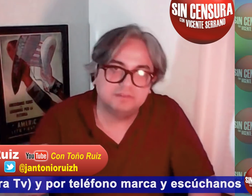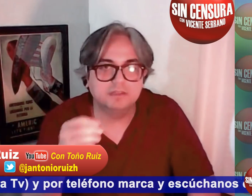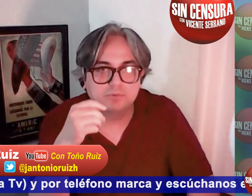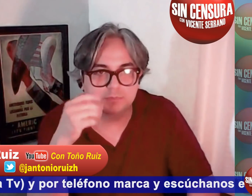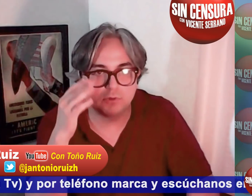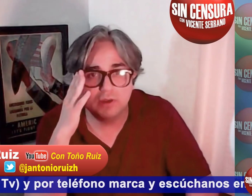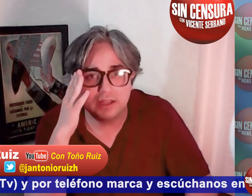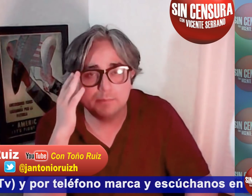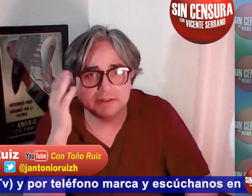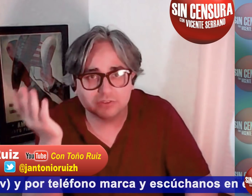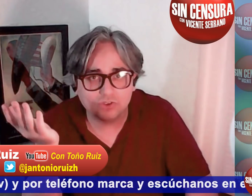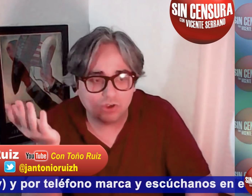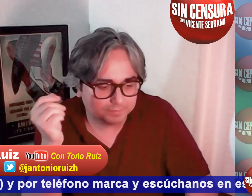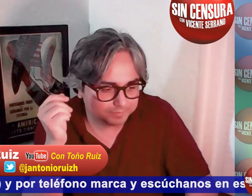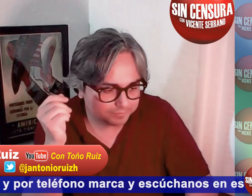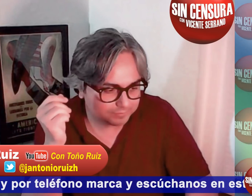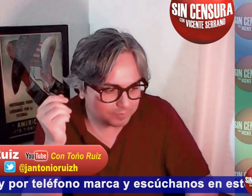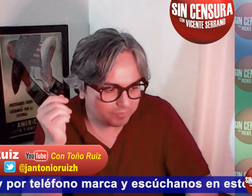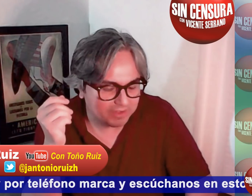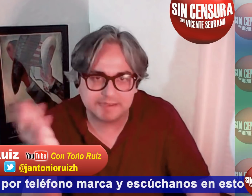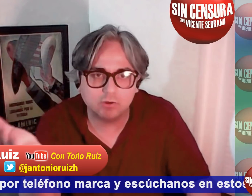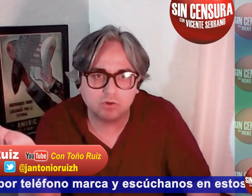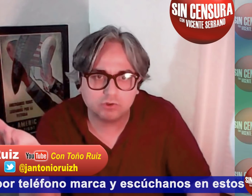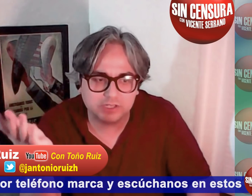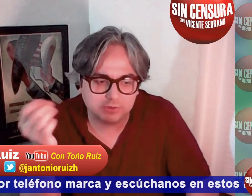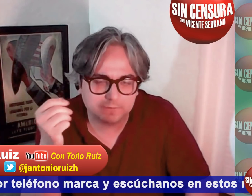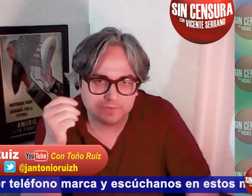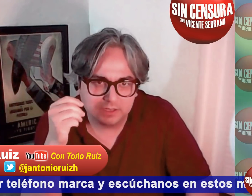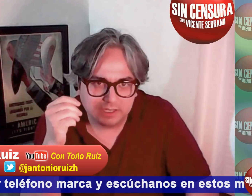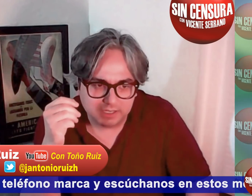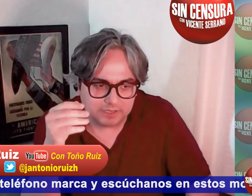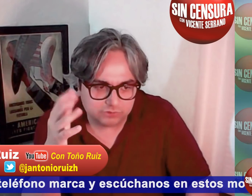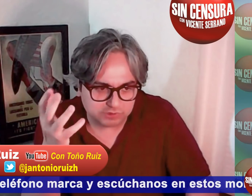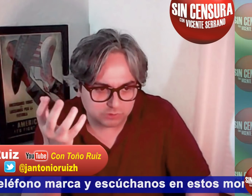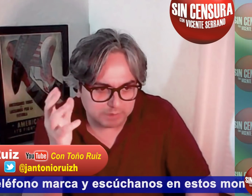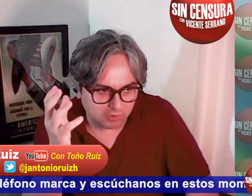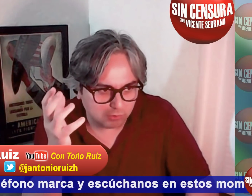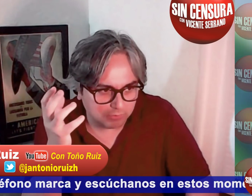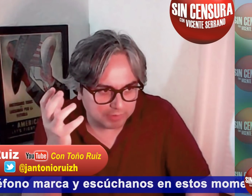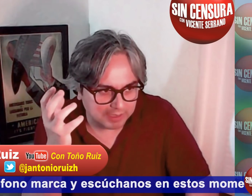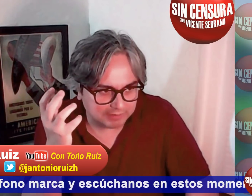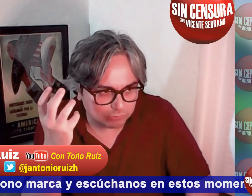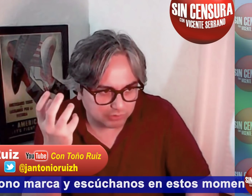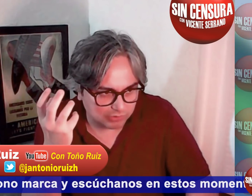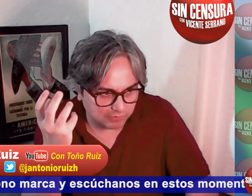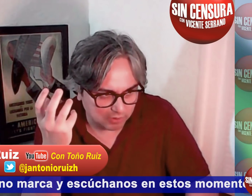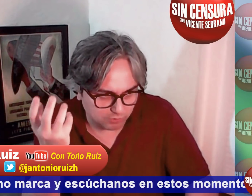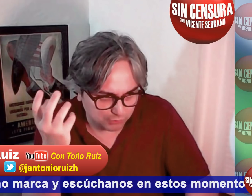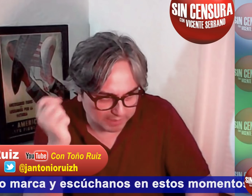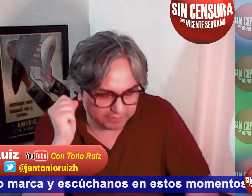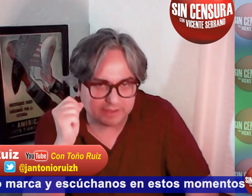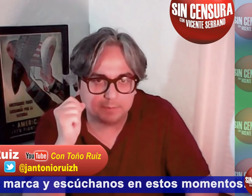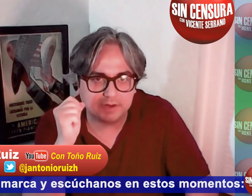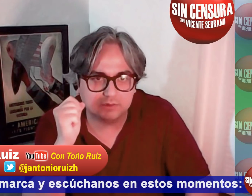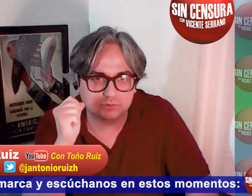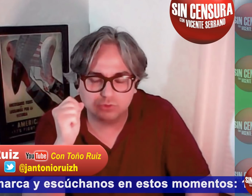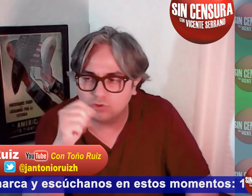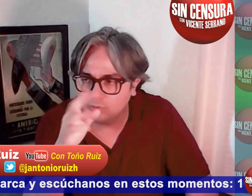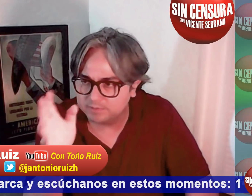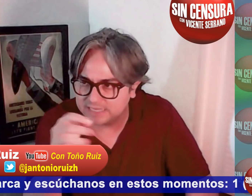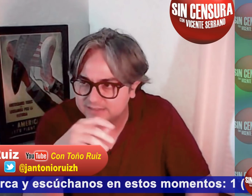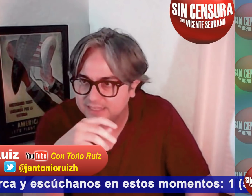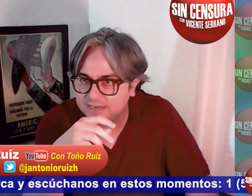la obesidad puede provocar hipertensión y es algo conocido. Esto se ha tomado como una situación de controversia para el